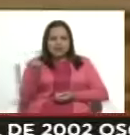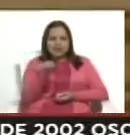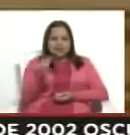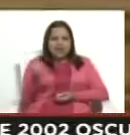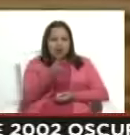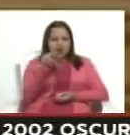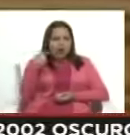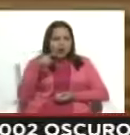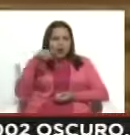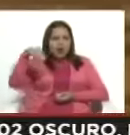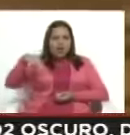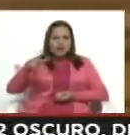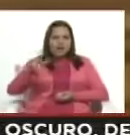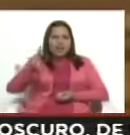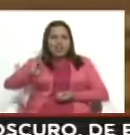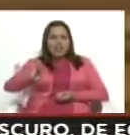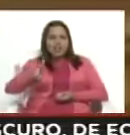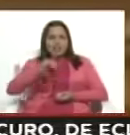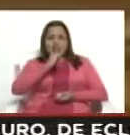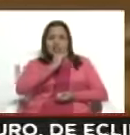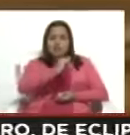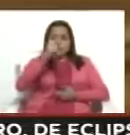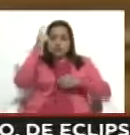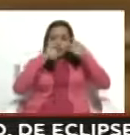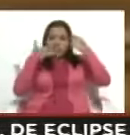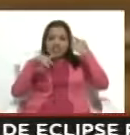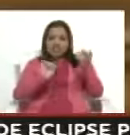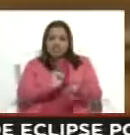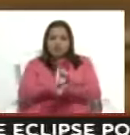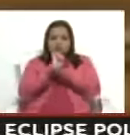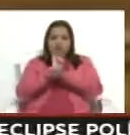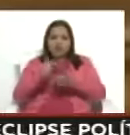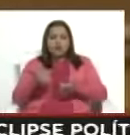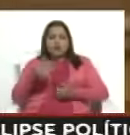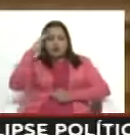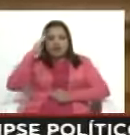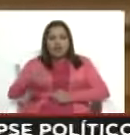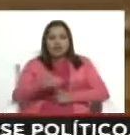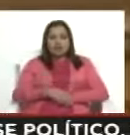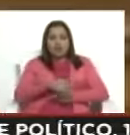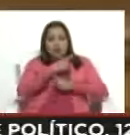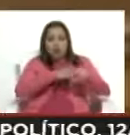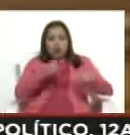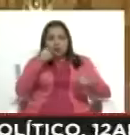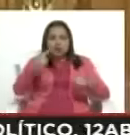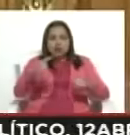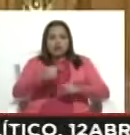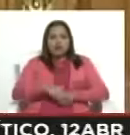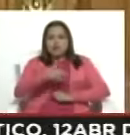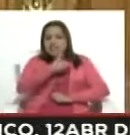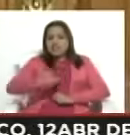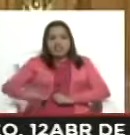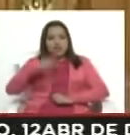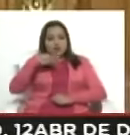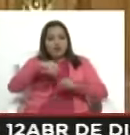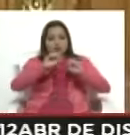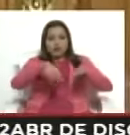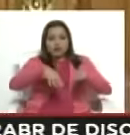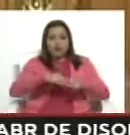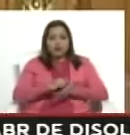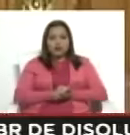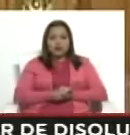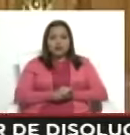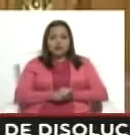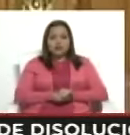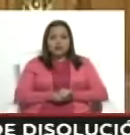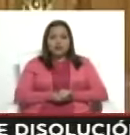MBR denunció que Chávez fue secuestrado por oficiales. Ameliac dijo, el presidente no ha renunciado. ¿Ustedes se acuerdan que en Venevisión